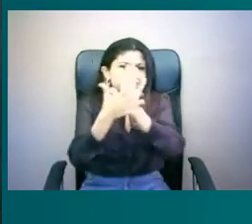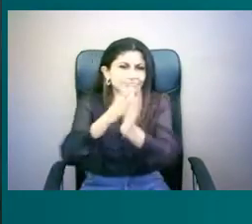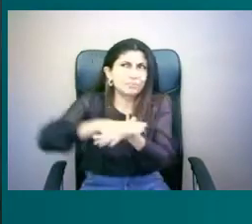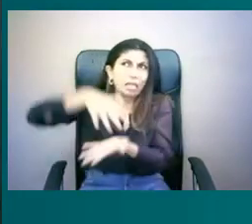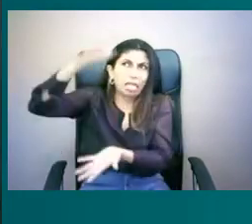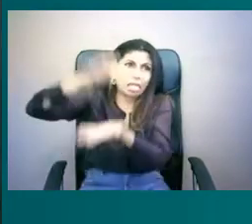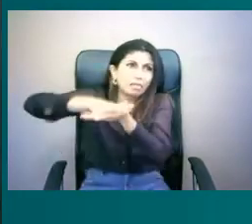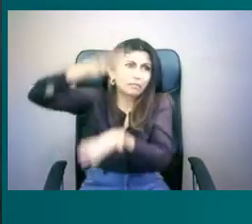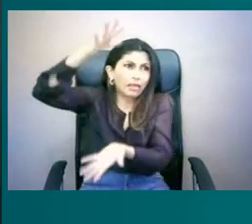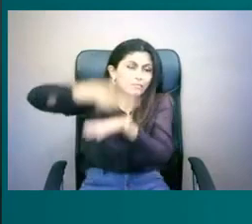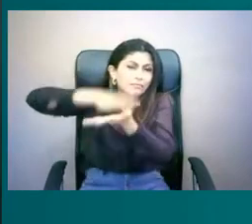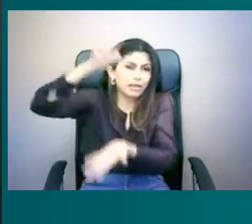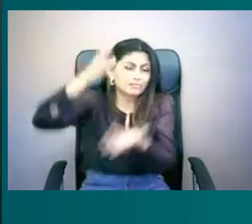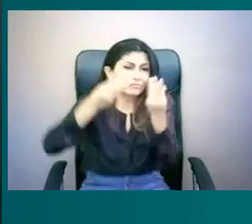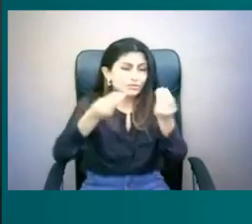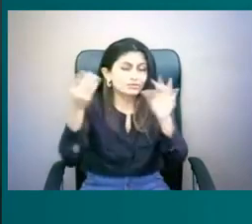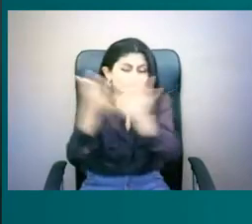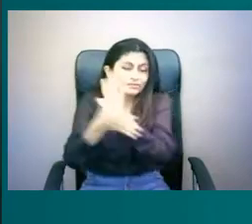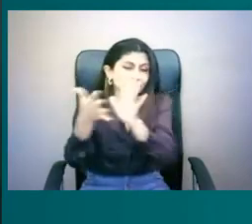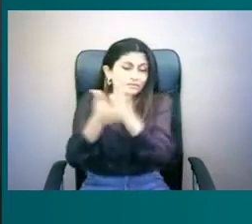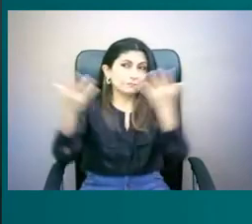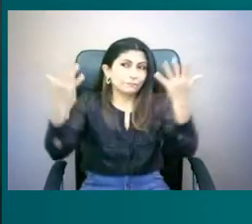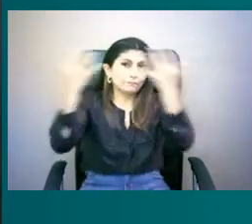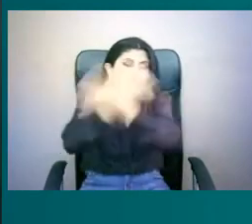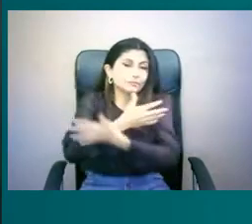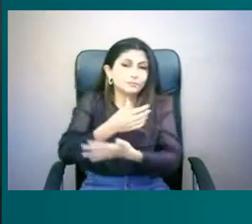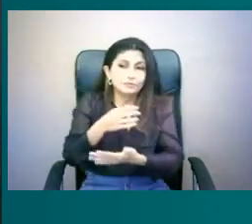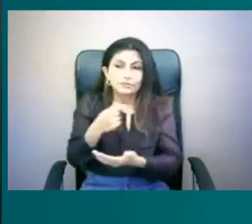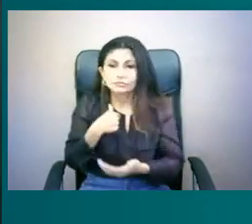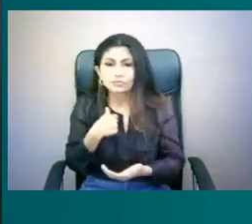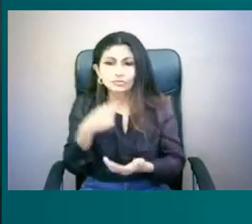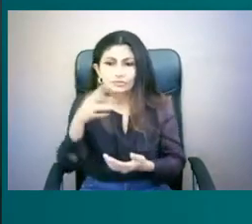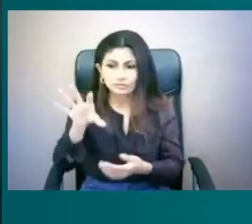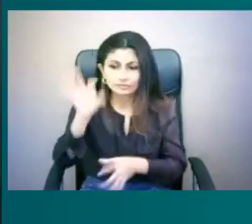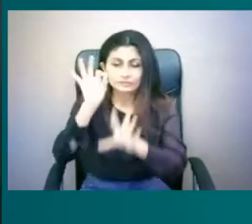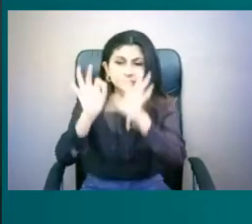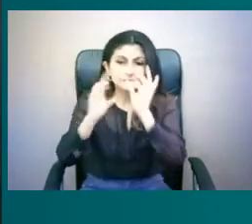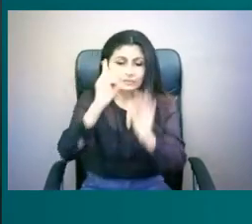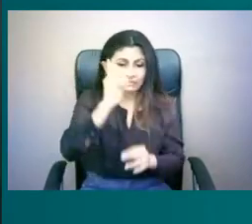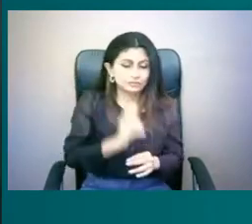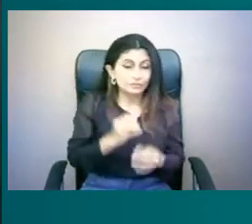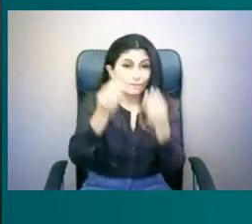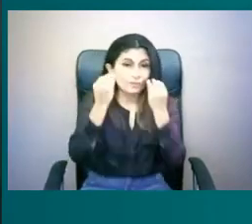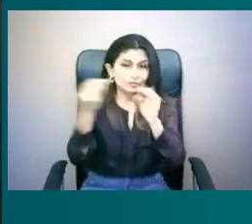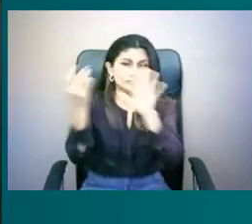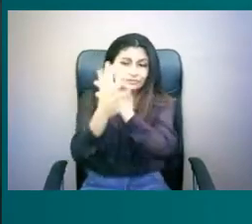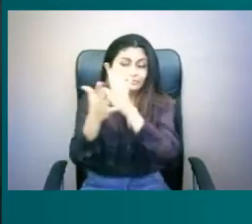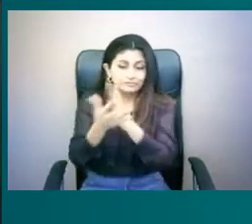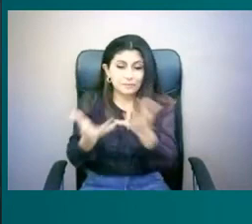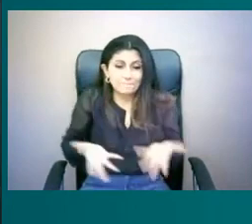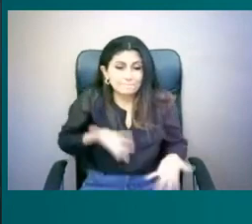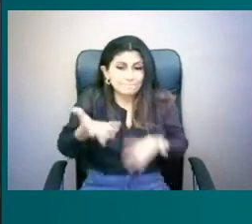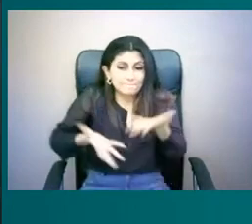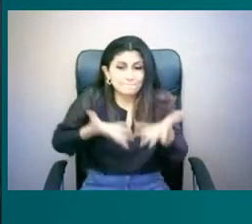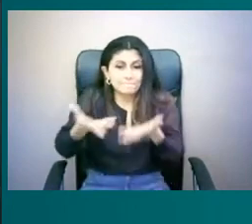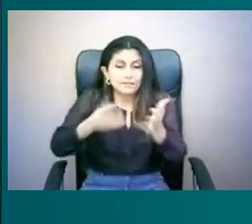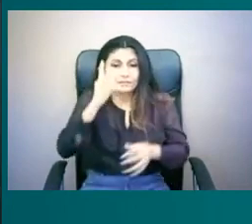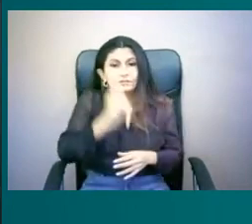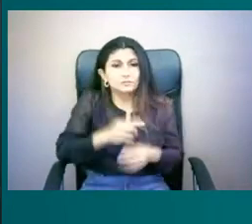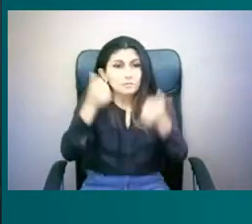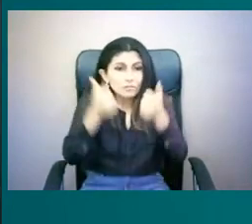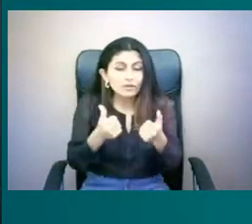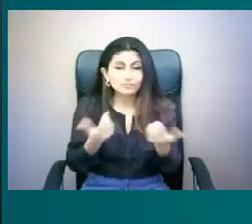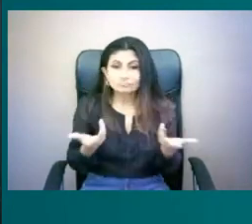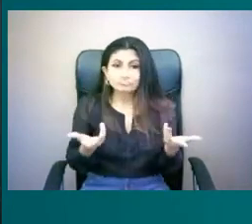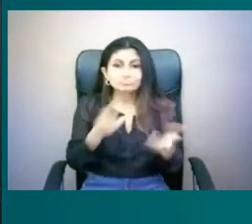tanta información, y en términos ya no de falta de información, sino de exceso de información, es que nos vemos imposibilitados a tomar mejores